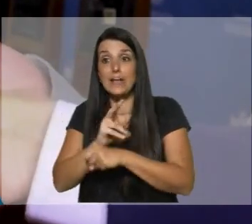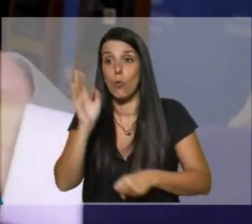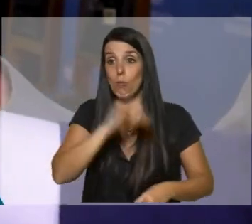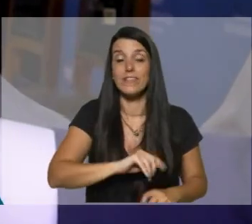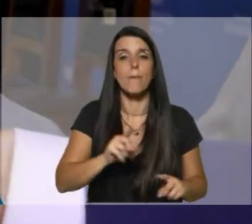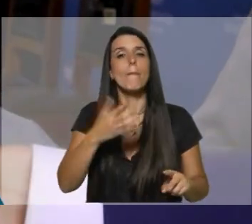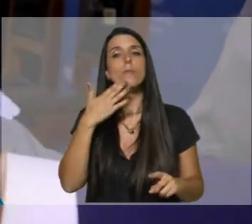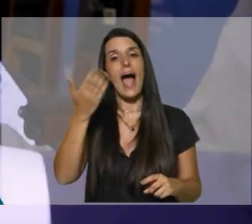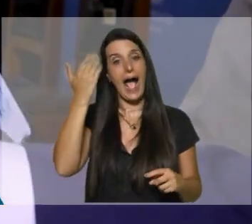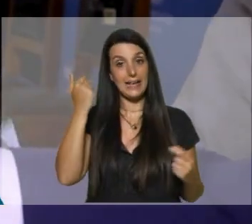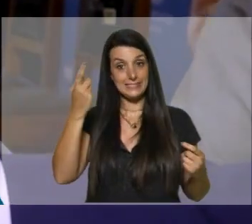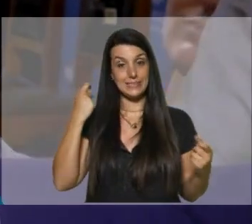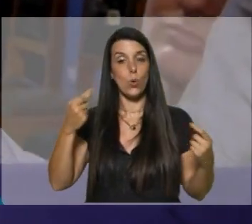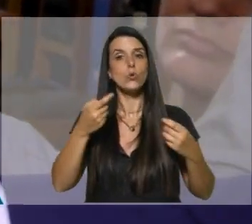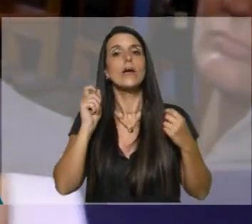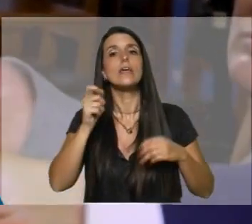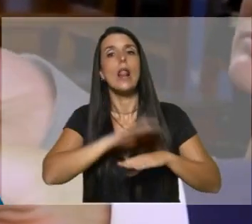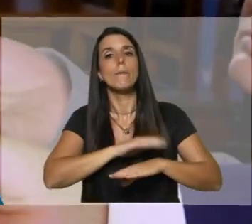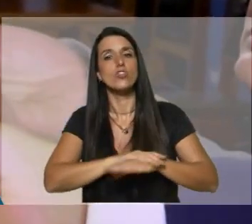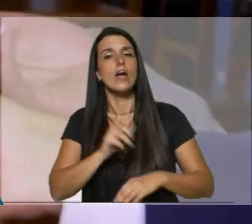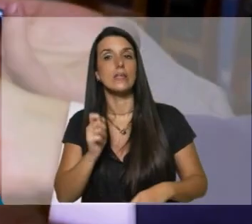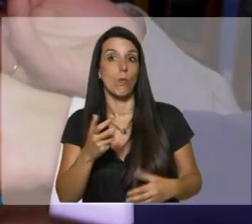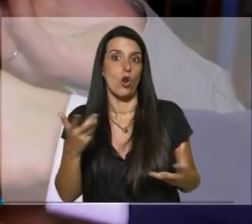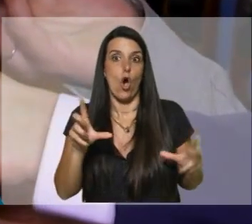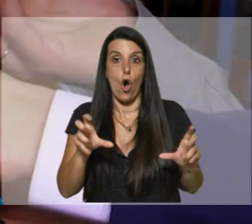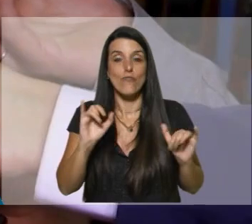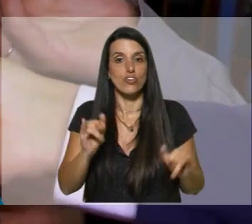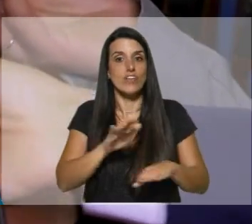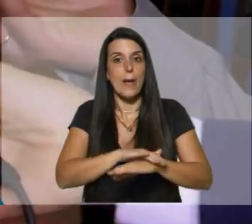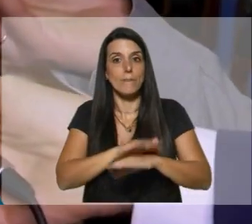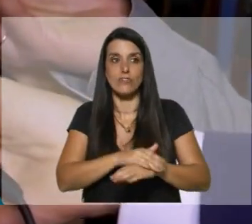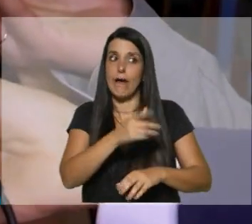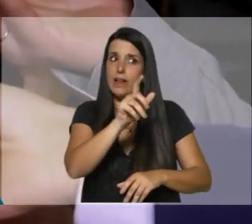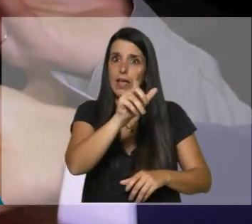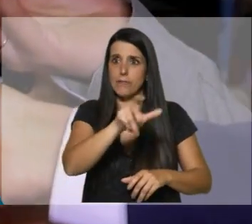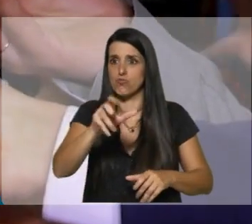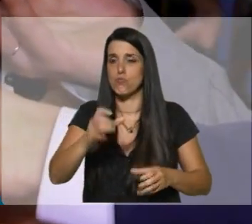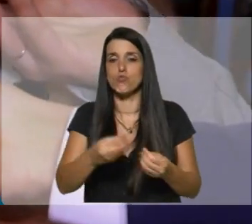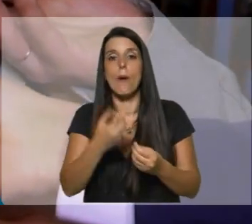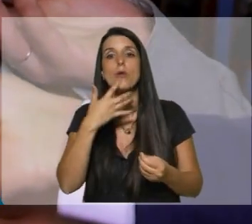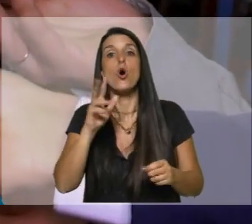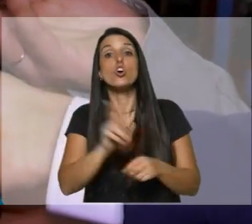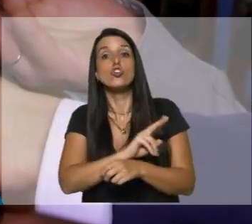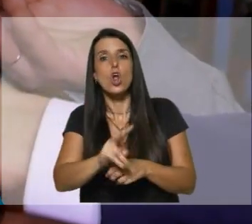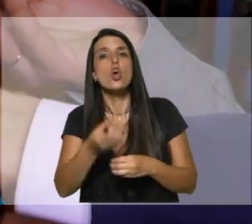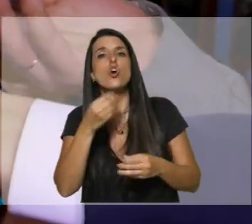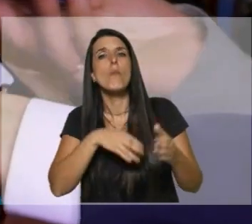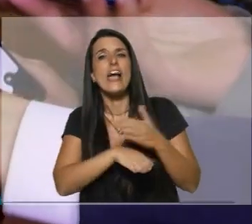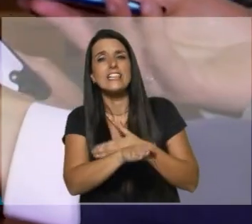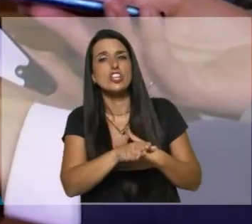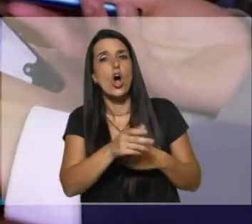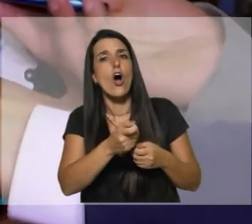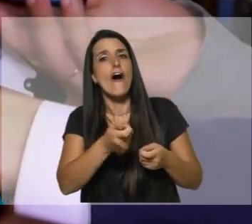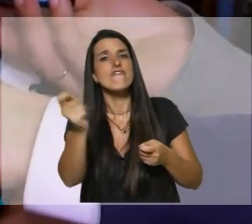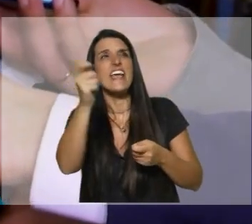ayer, lo que pasó ayer sí. Específicamente, ¿de quién es la responsabilidad? Bueno, obviamente que hay responsabilidades, varios, ¿no? Por ejemplo, del control, cómo ingresa toda esa pirotecnia,